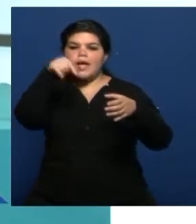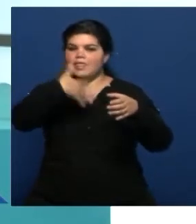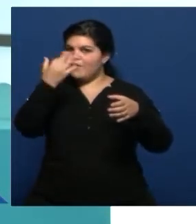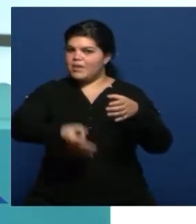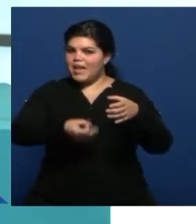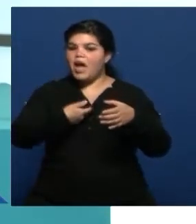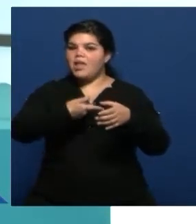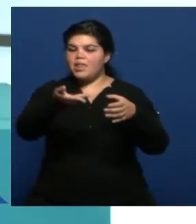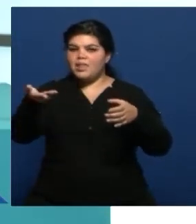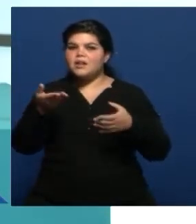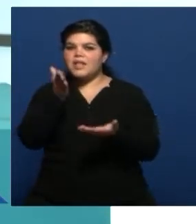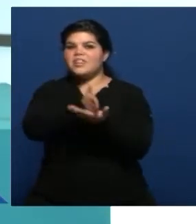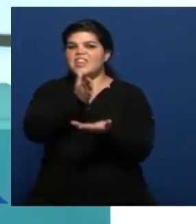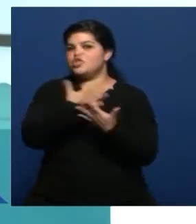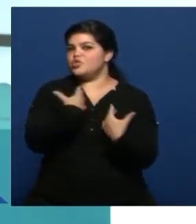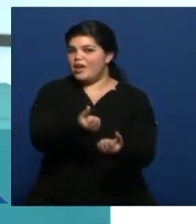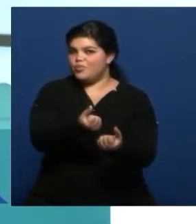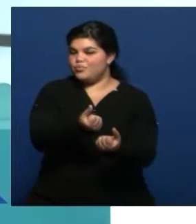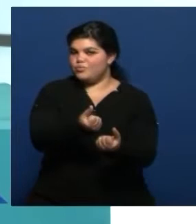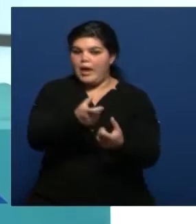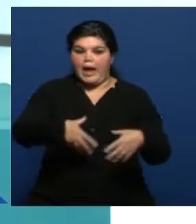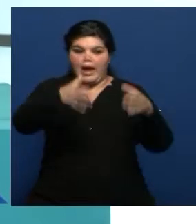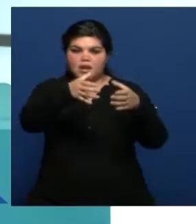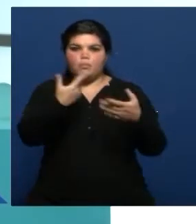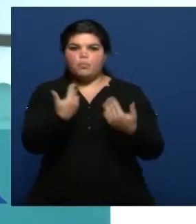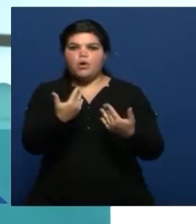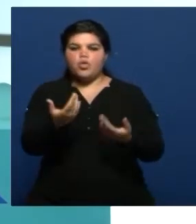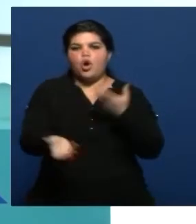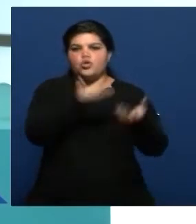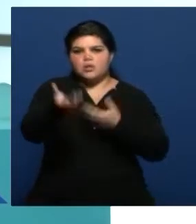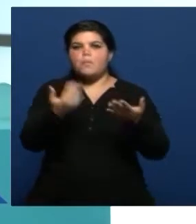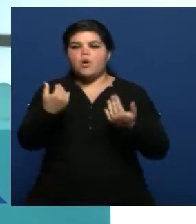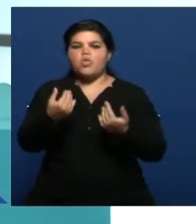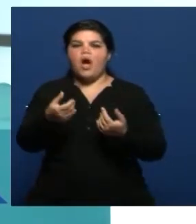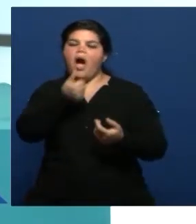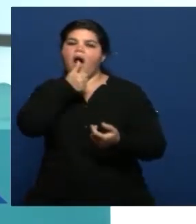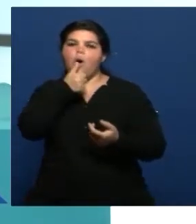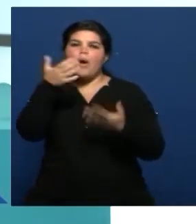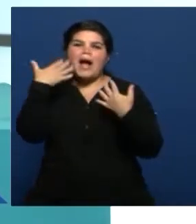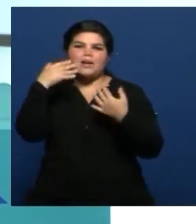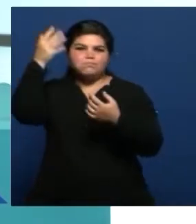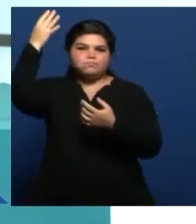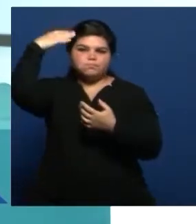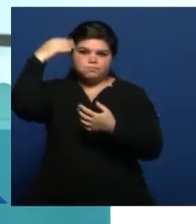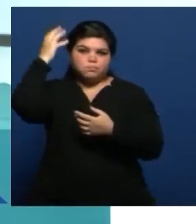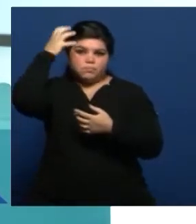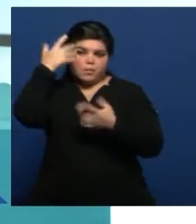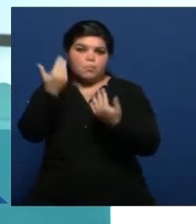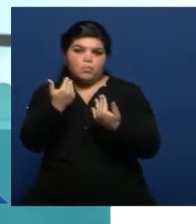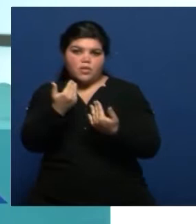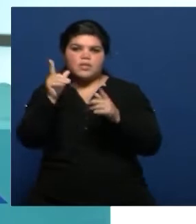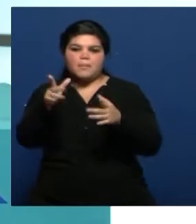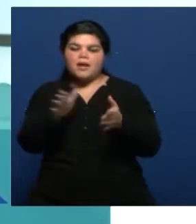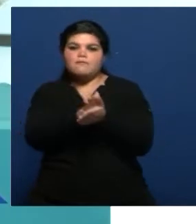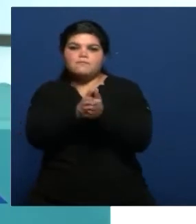gente tenga acceso al derecho de la salud. Claro. Si hay garrafa, yo puedo cocinar, me puedo bañar con agua caliente y me puedo calefaccionar. Y ni te cuento, en